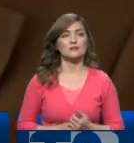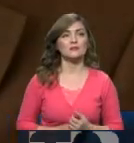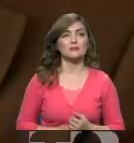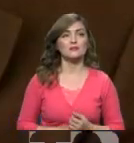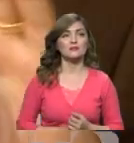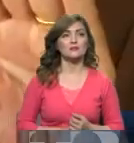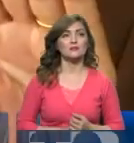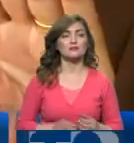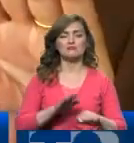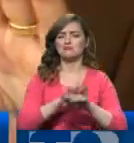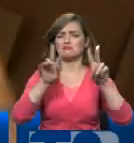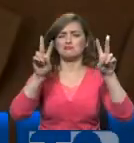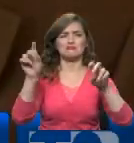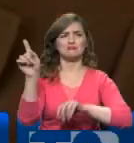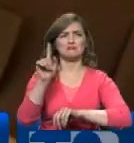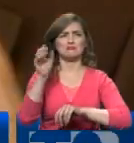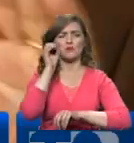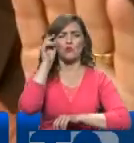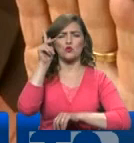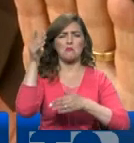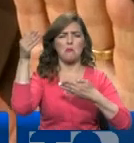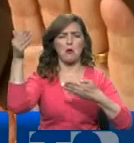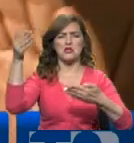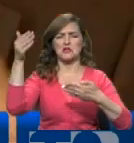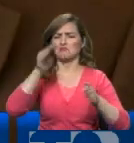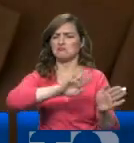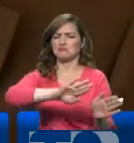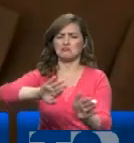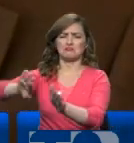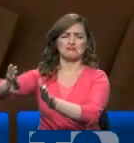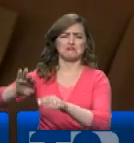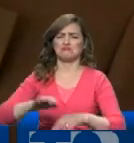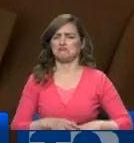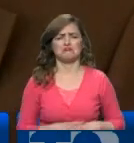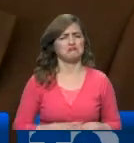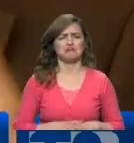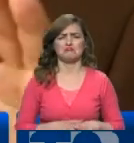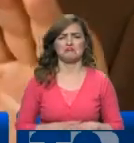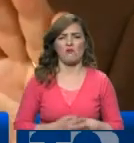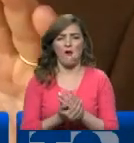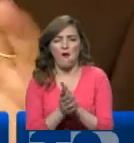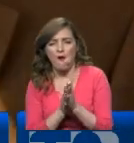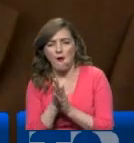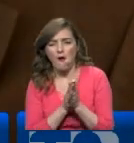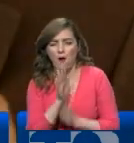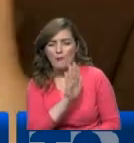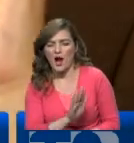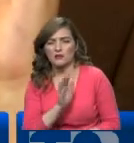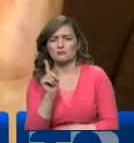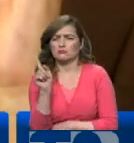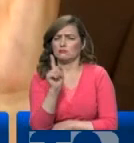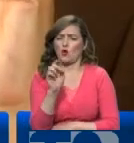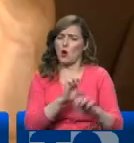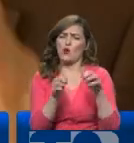Totalmente alejado de criterios políticos, de posibles anhelos de venganza o